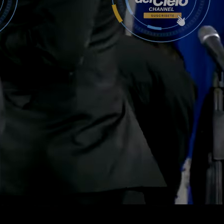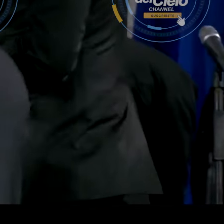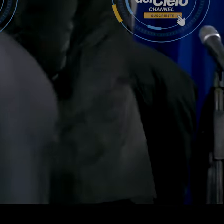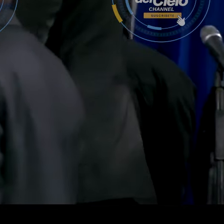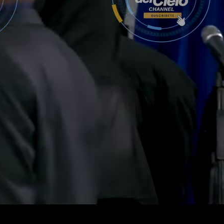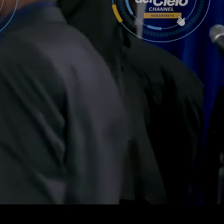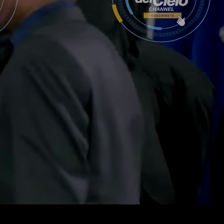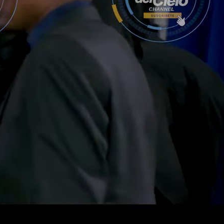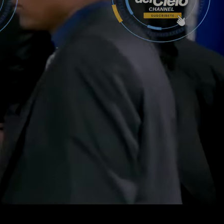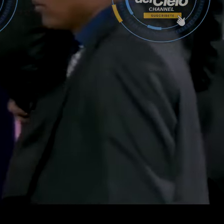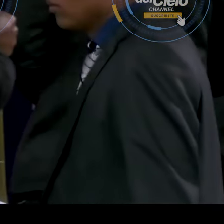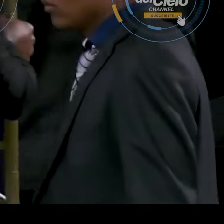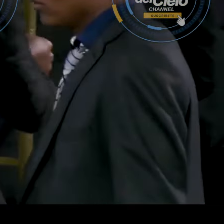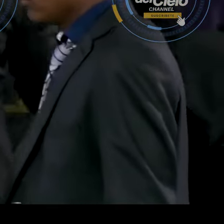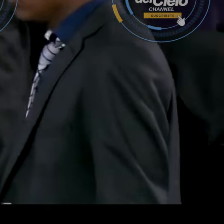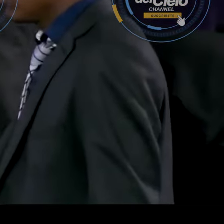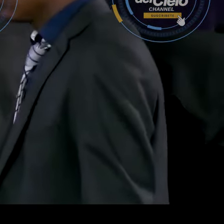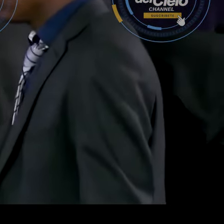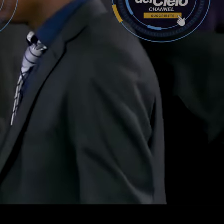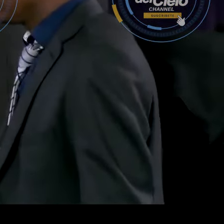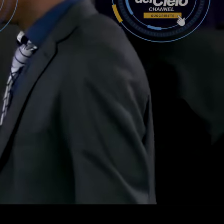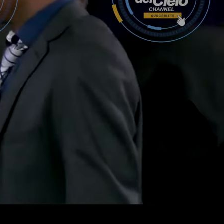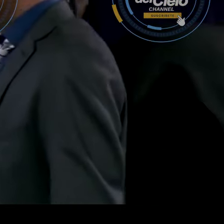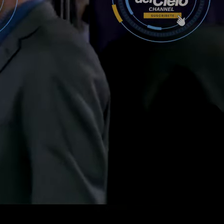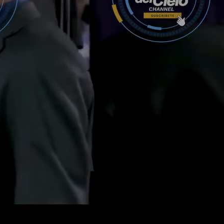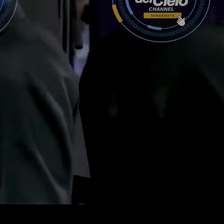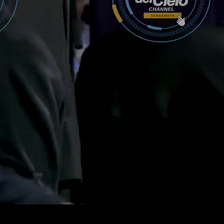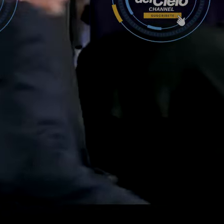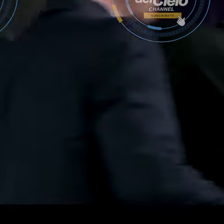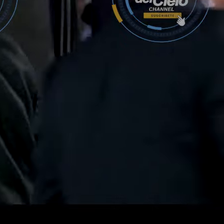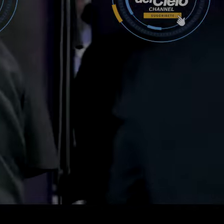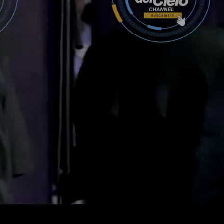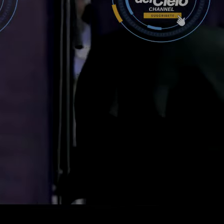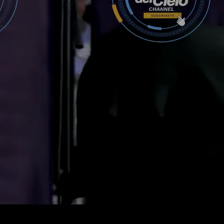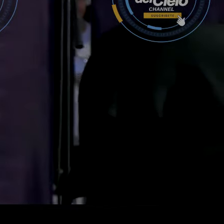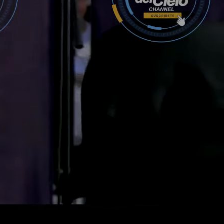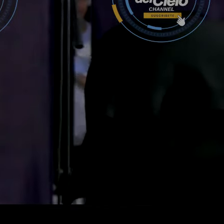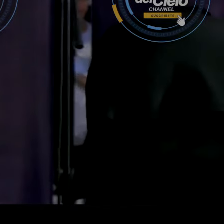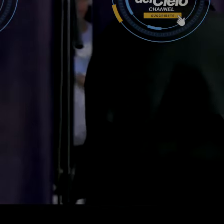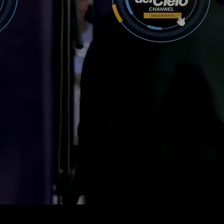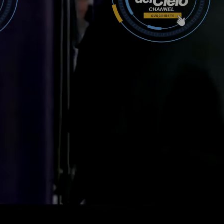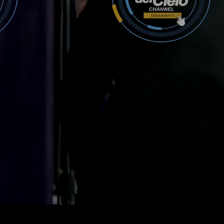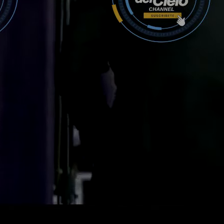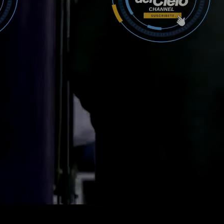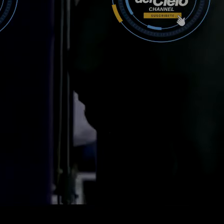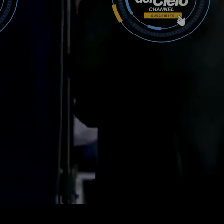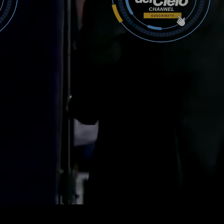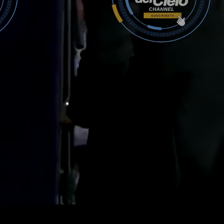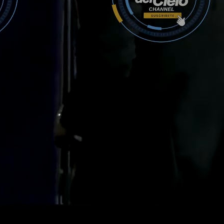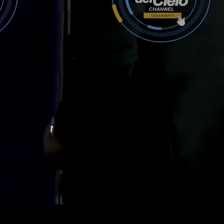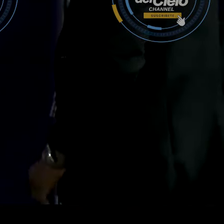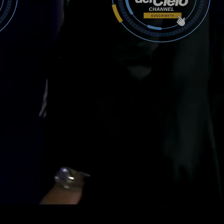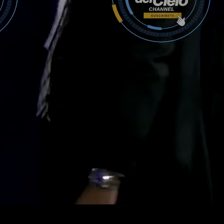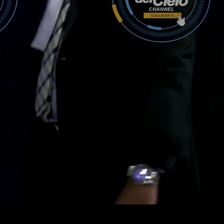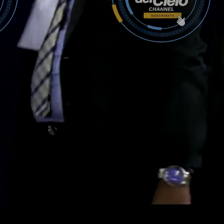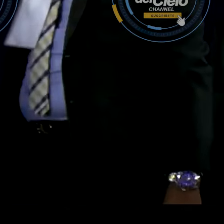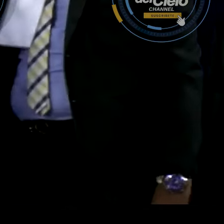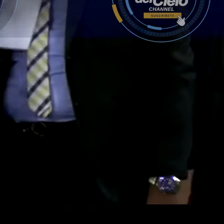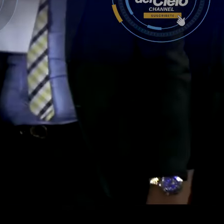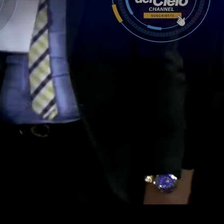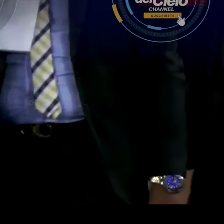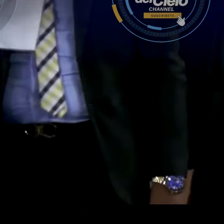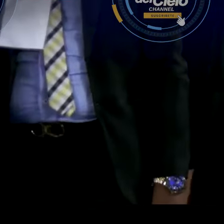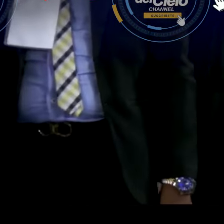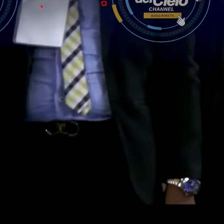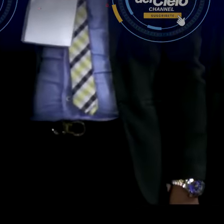plació manifestarte en carne, venir, morir por nuestros